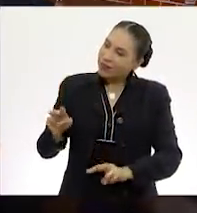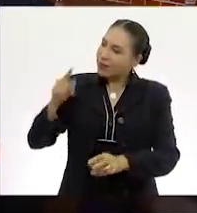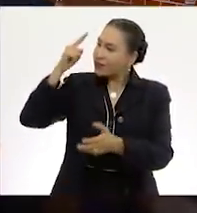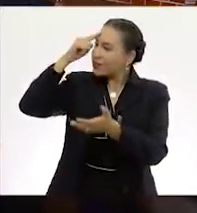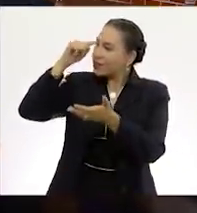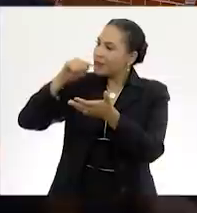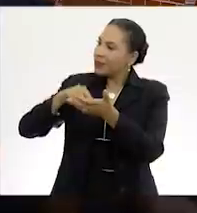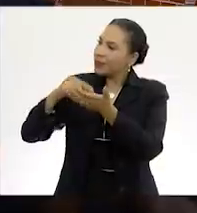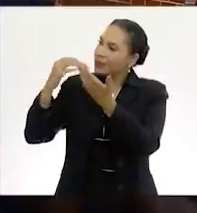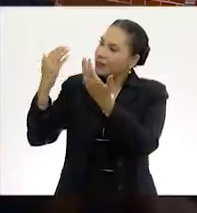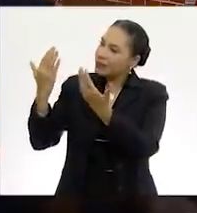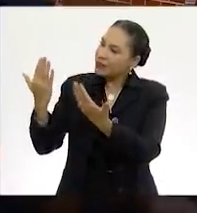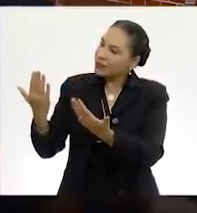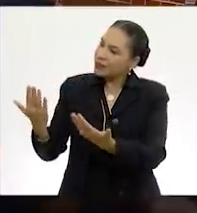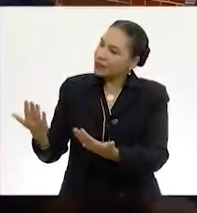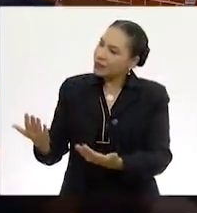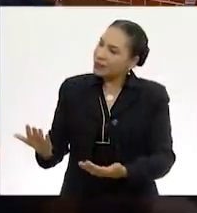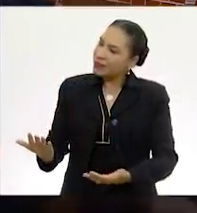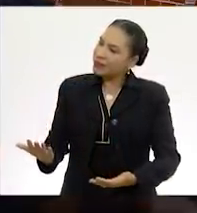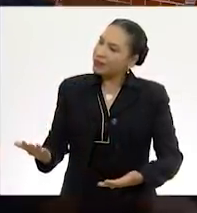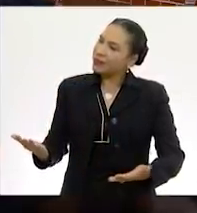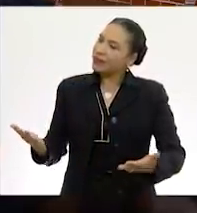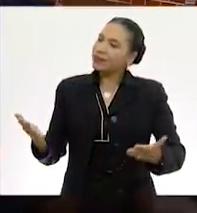te creí.